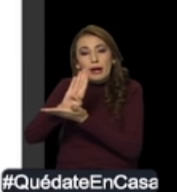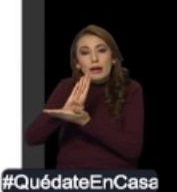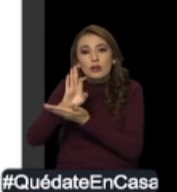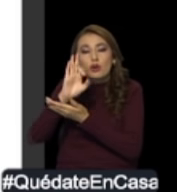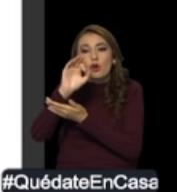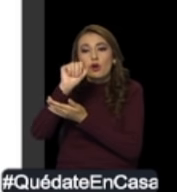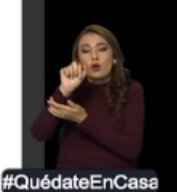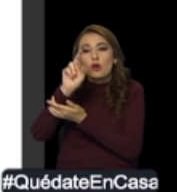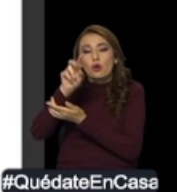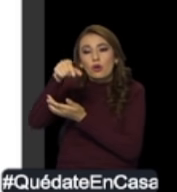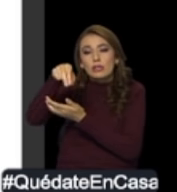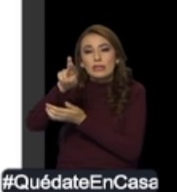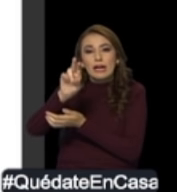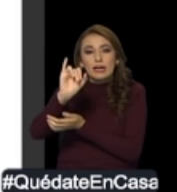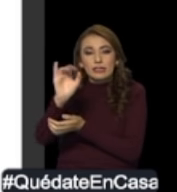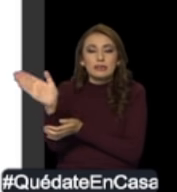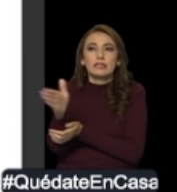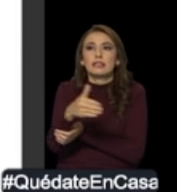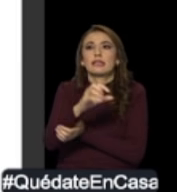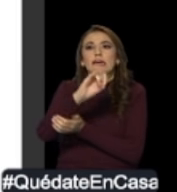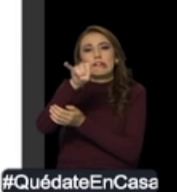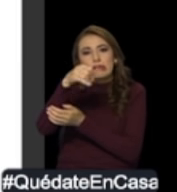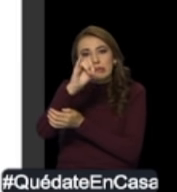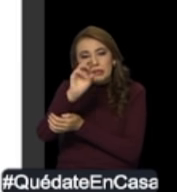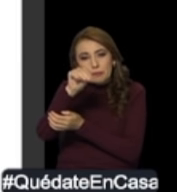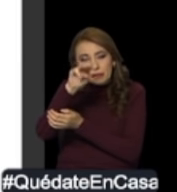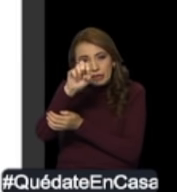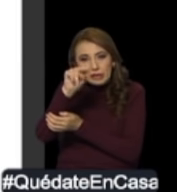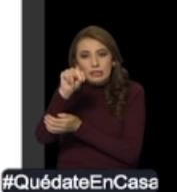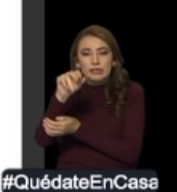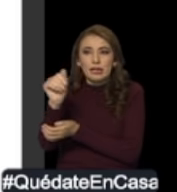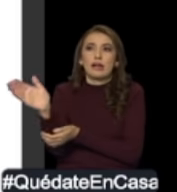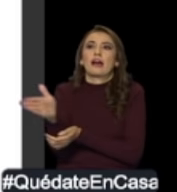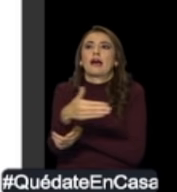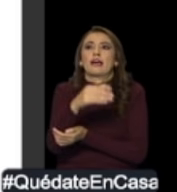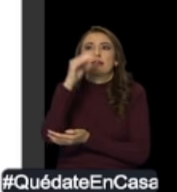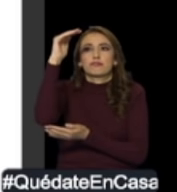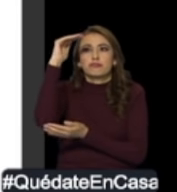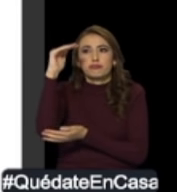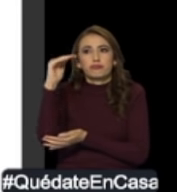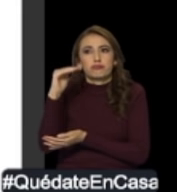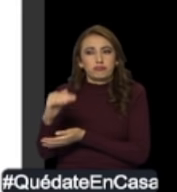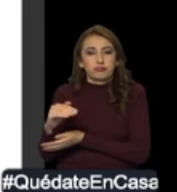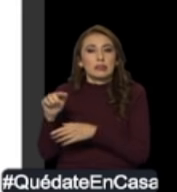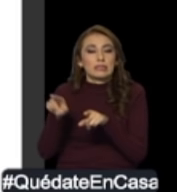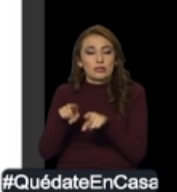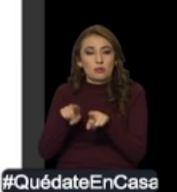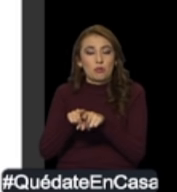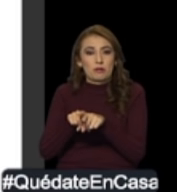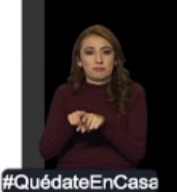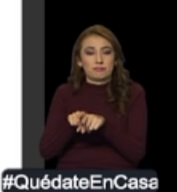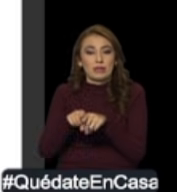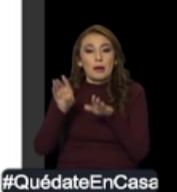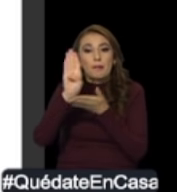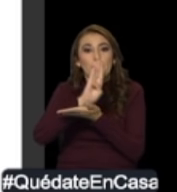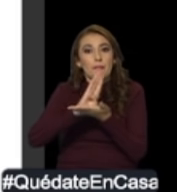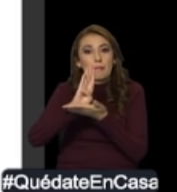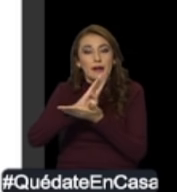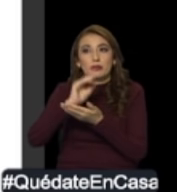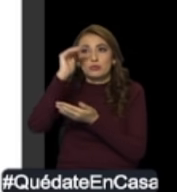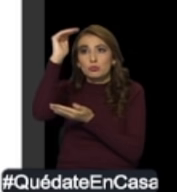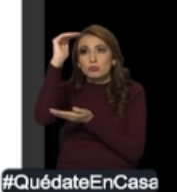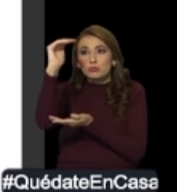Jimena, Febres Cordero y así sucesivamente, y con la misma clasificación de casos confirmados, casos descartados y